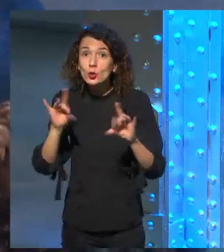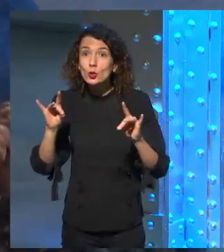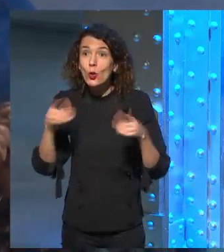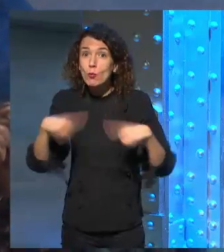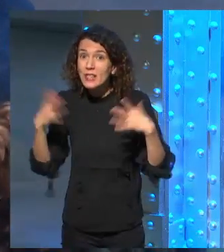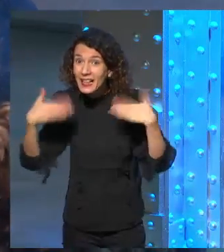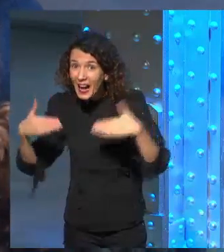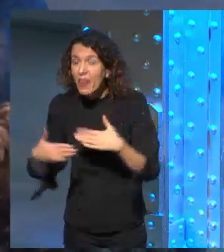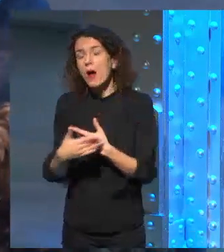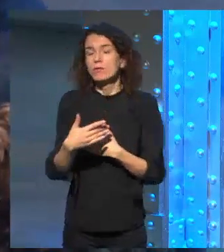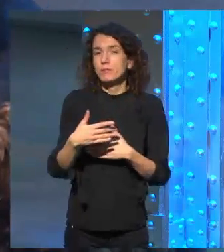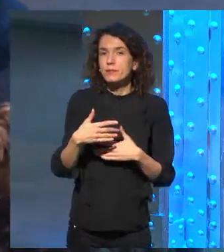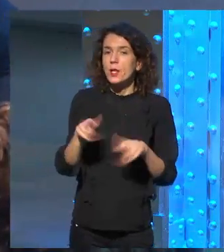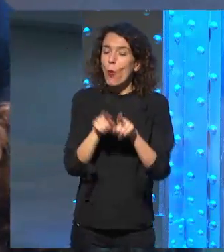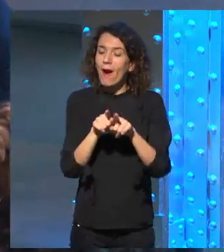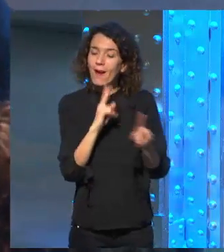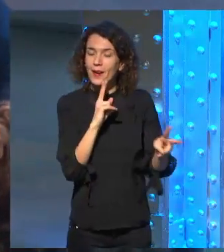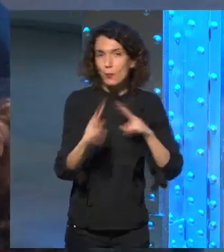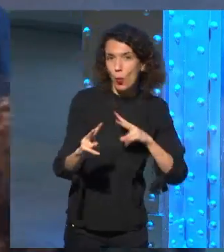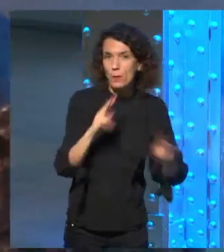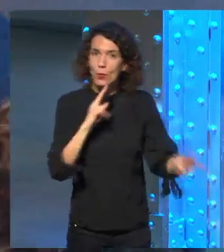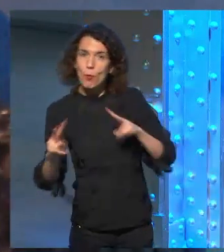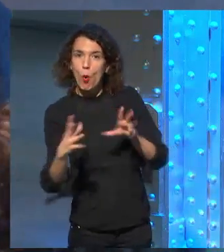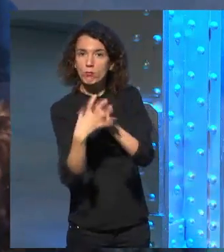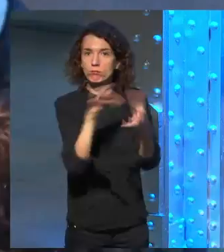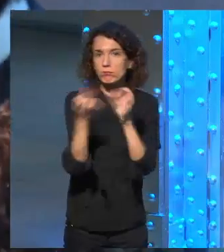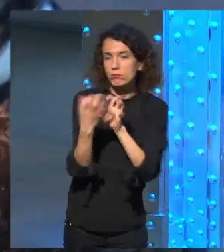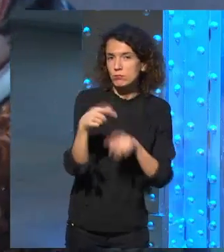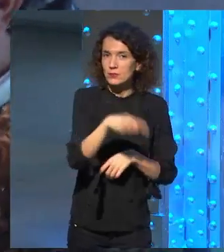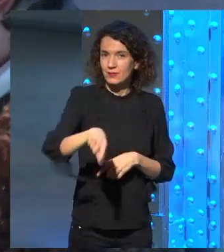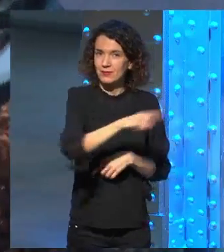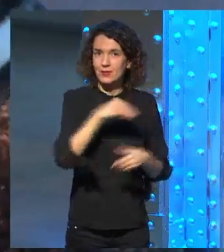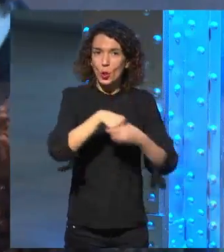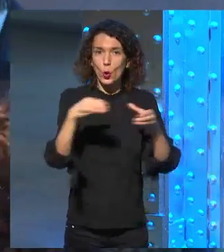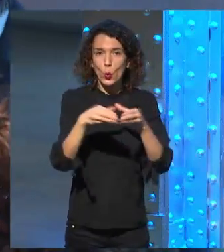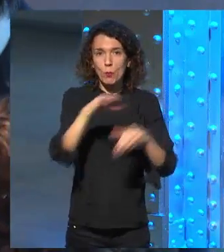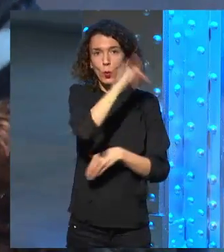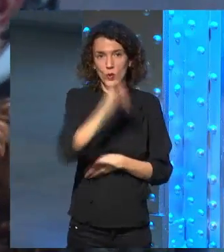acto de escuchar del que va respondiendo de inmediato, ¿no? Hay eso en jazz